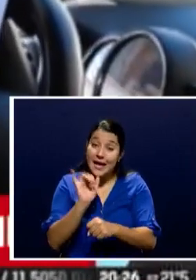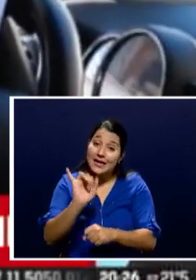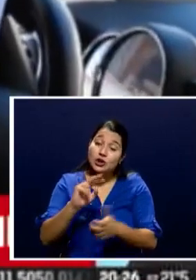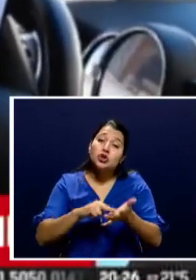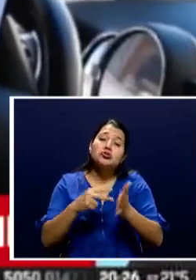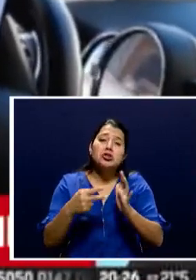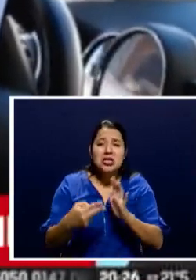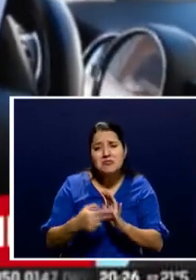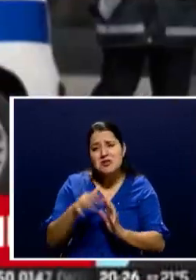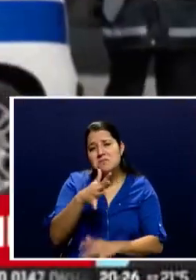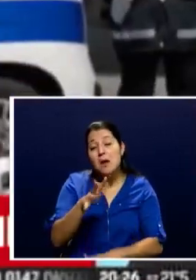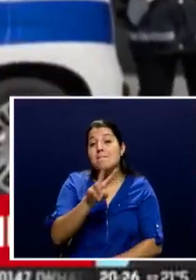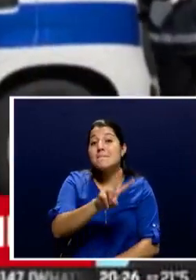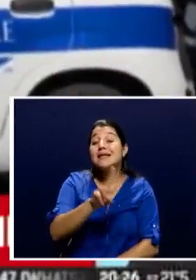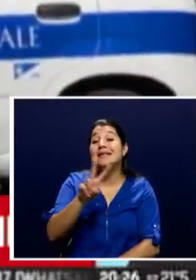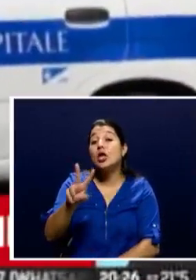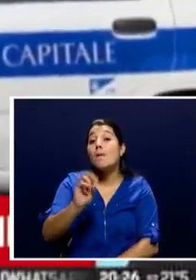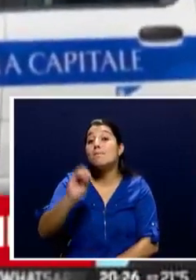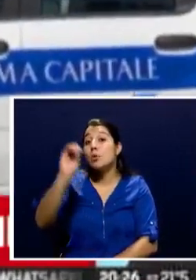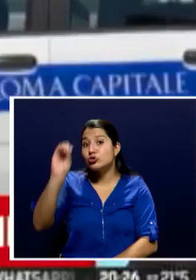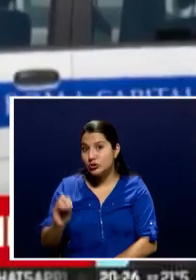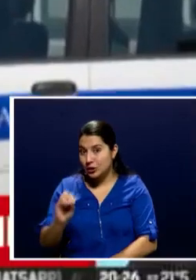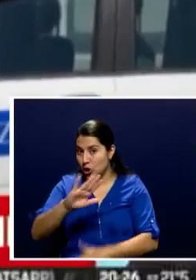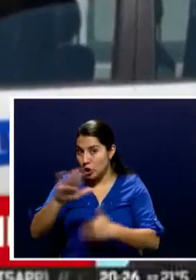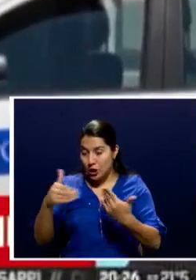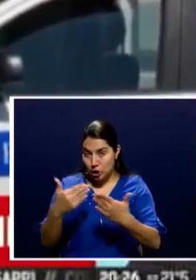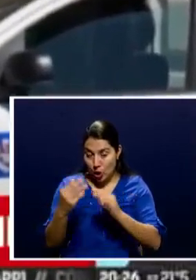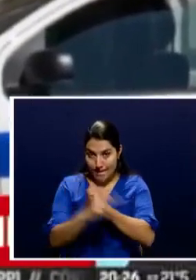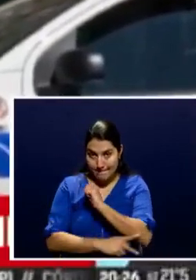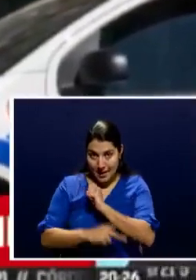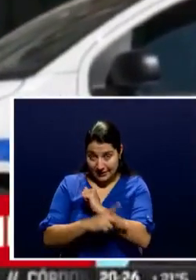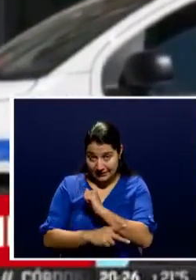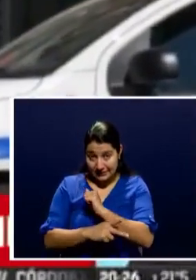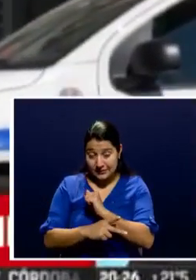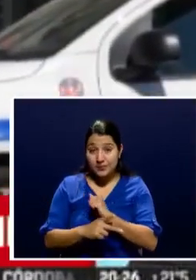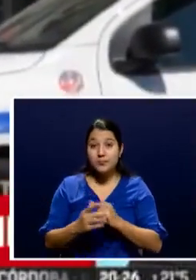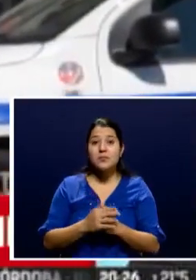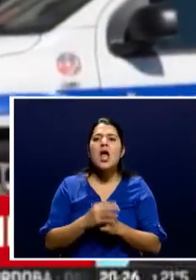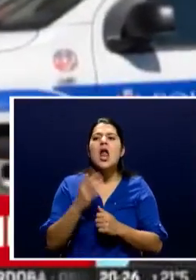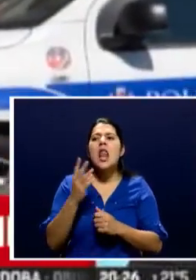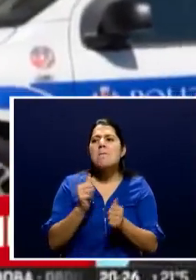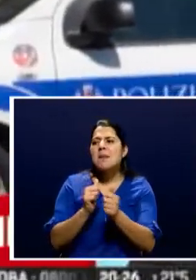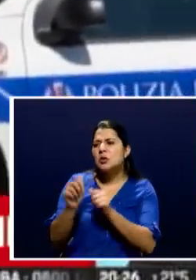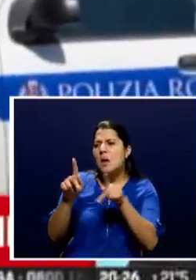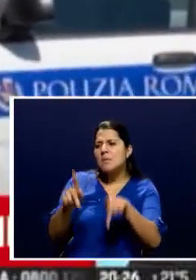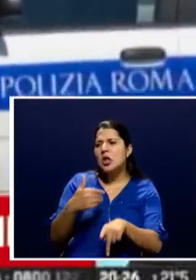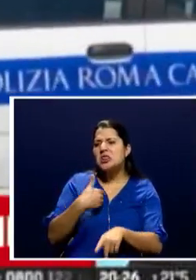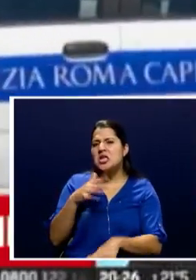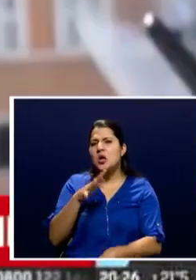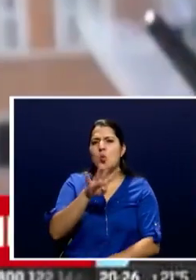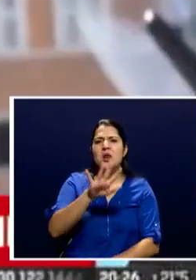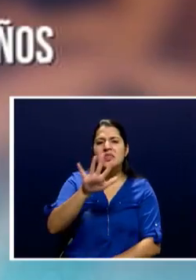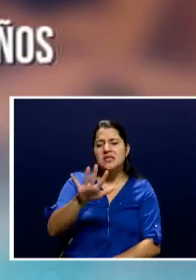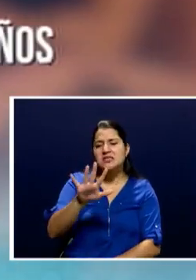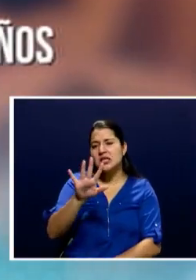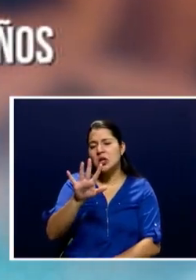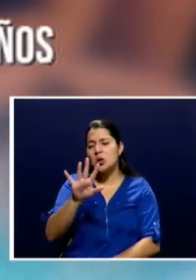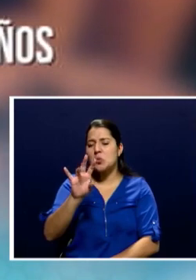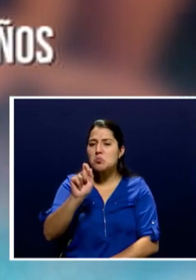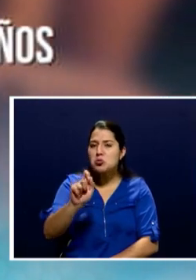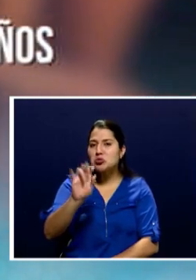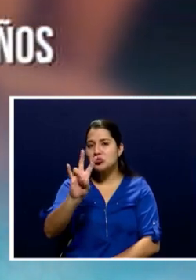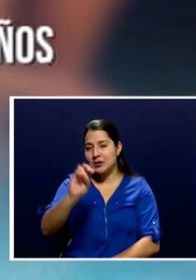representa alrededor del 22% de la población. La edad media, en tanto, es de 45.7 años, según